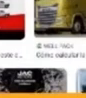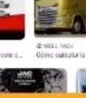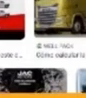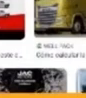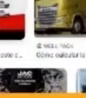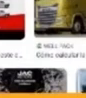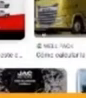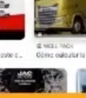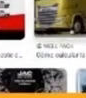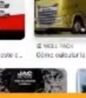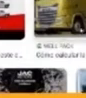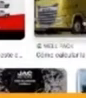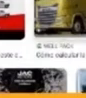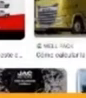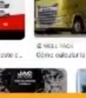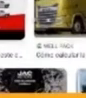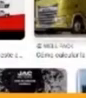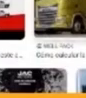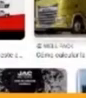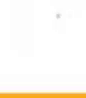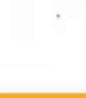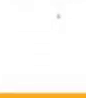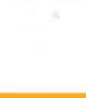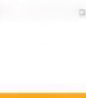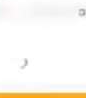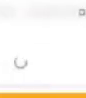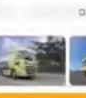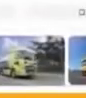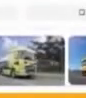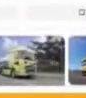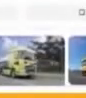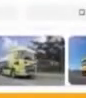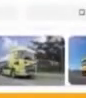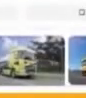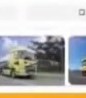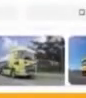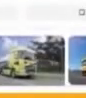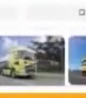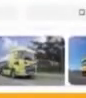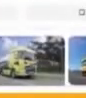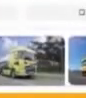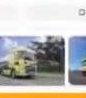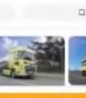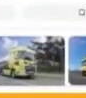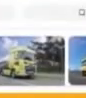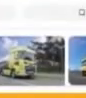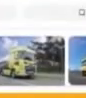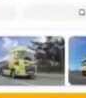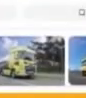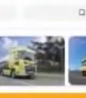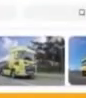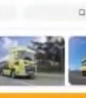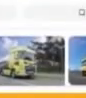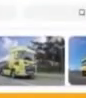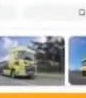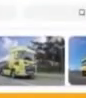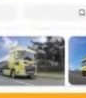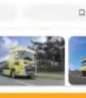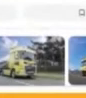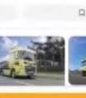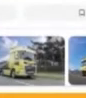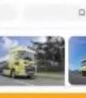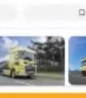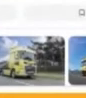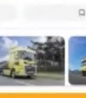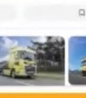se puede mover. Y hay 7 camiones que cargaron con todo el pollo. Se lo llevan. Ay, no, de